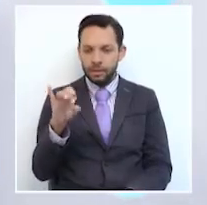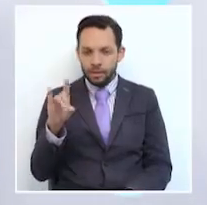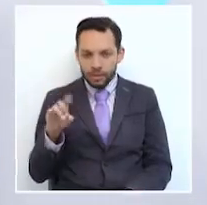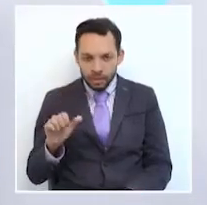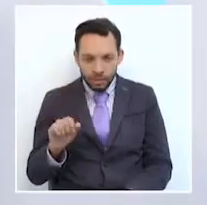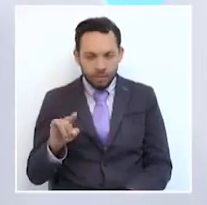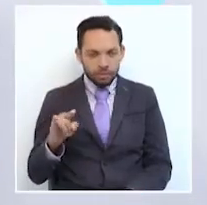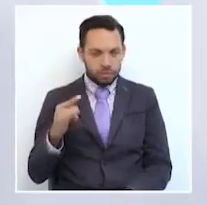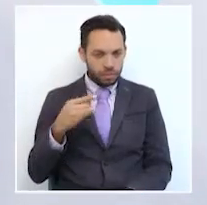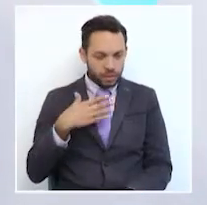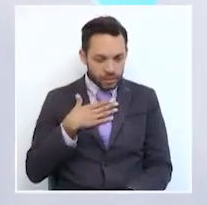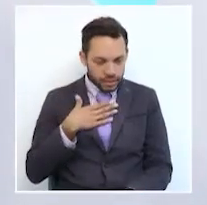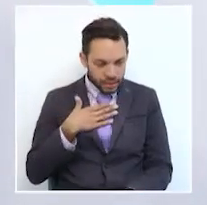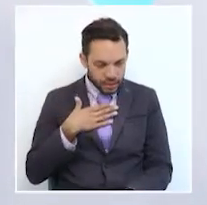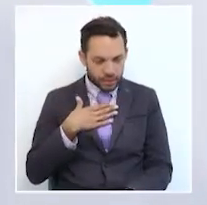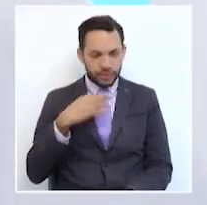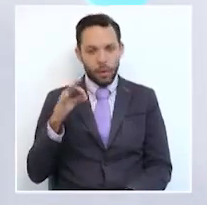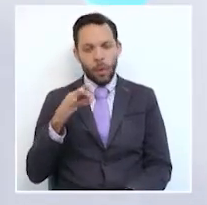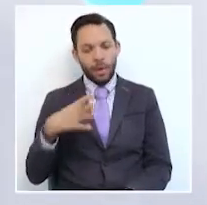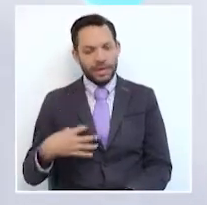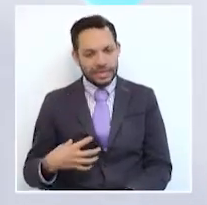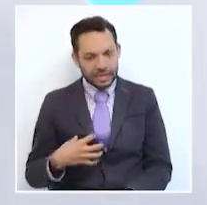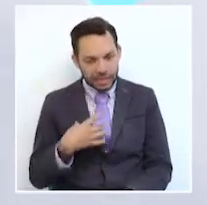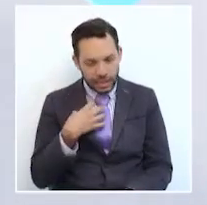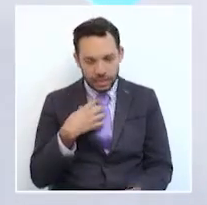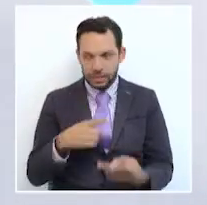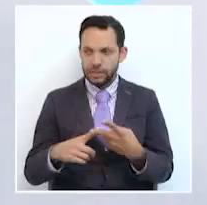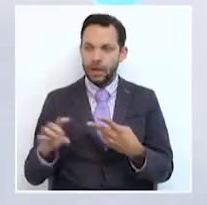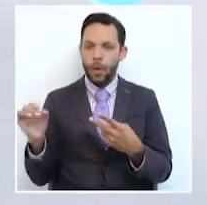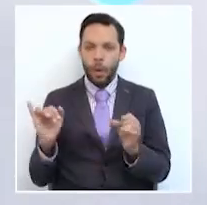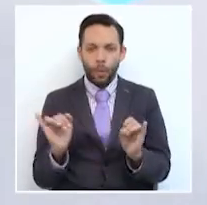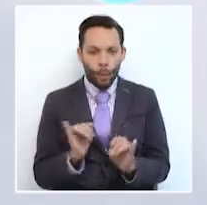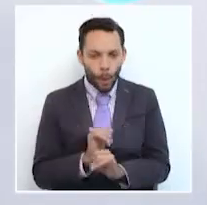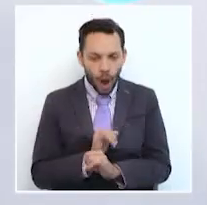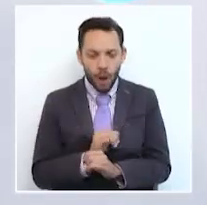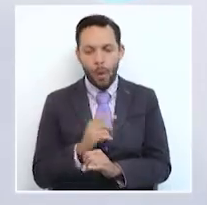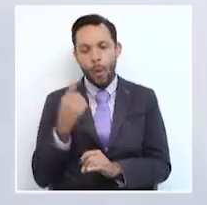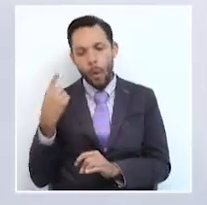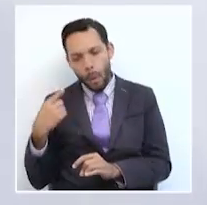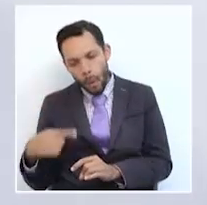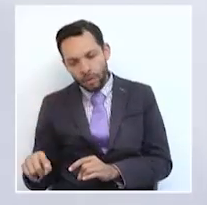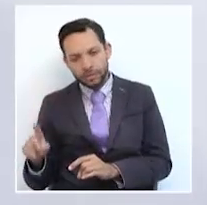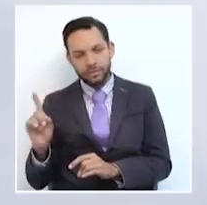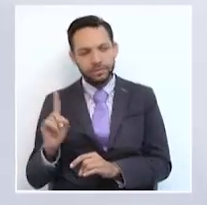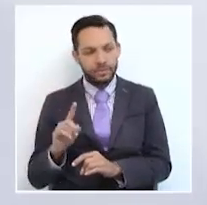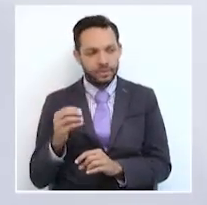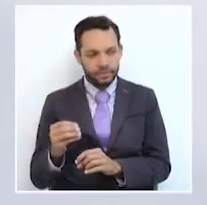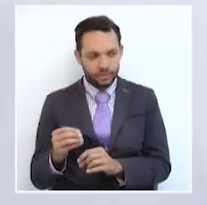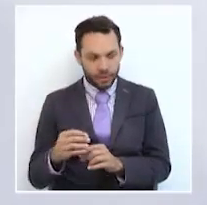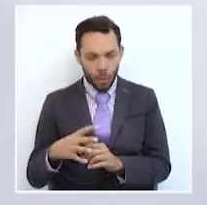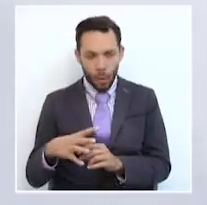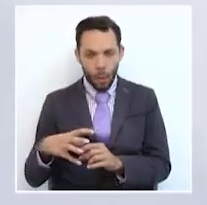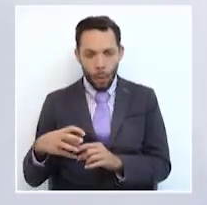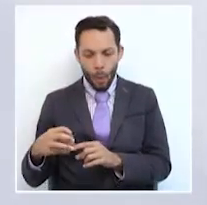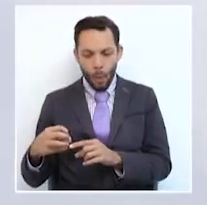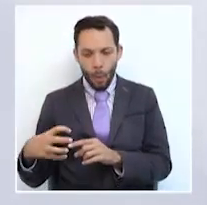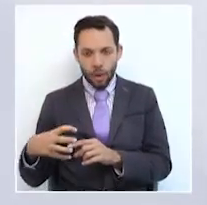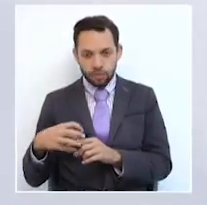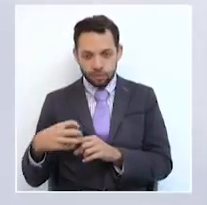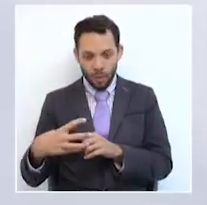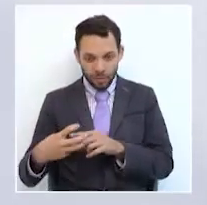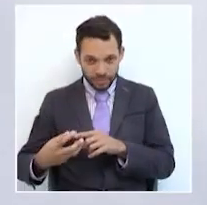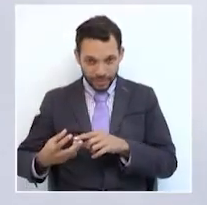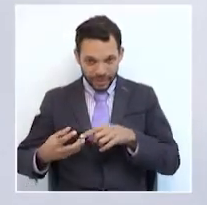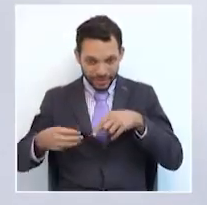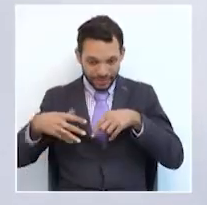cuando hay un cáncer cuando hay una desnutrición y otras patologías esto se va llenando de agüita acá en estos ángulos